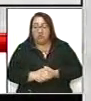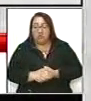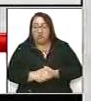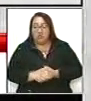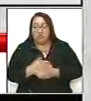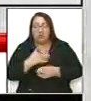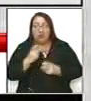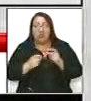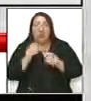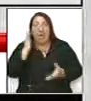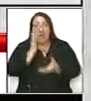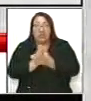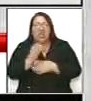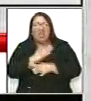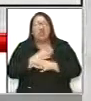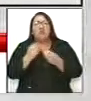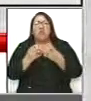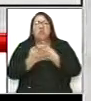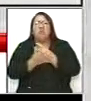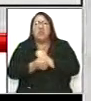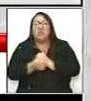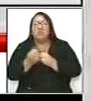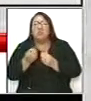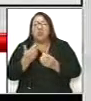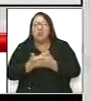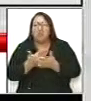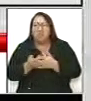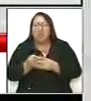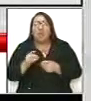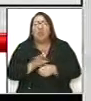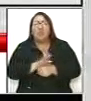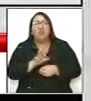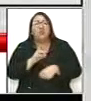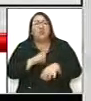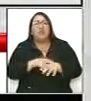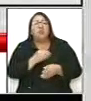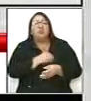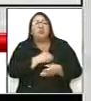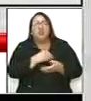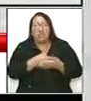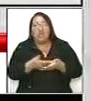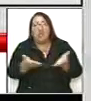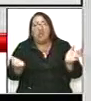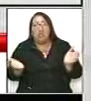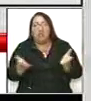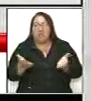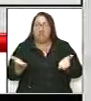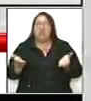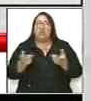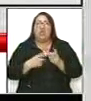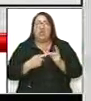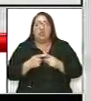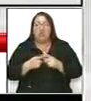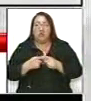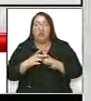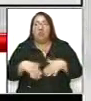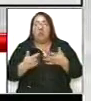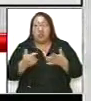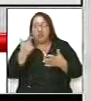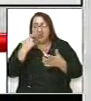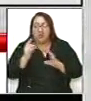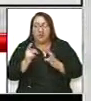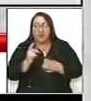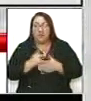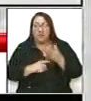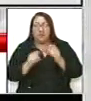fueron personas condenadas en base a elementos probatorios insuficientes y por tanto se podía presumir